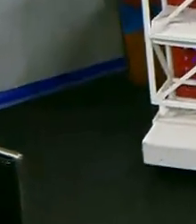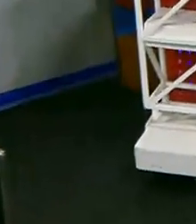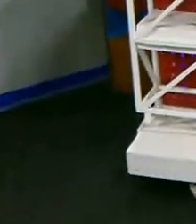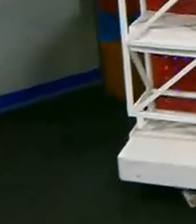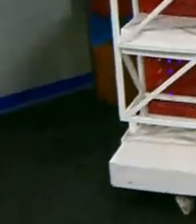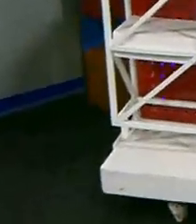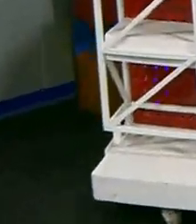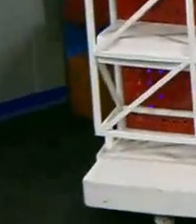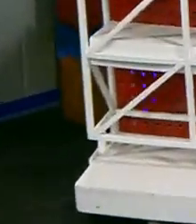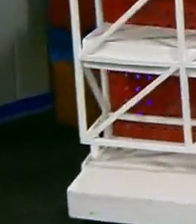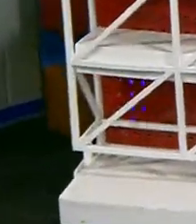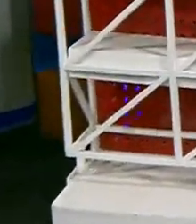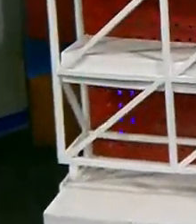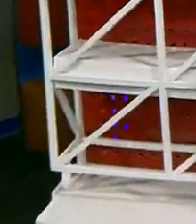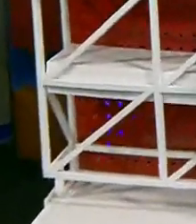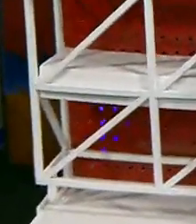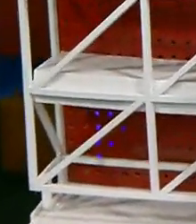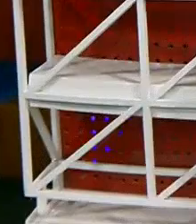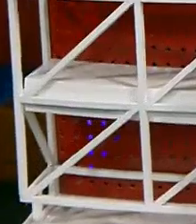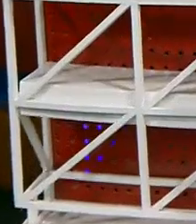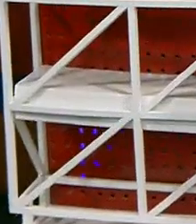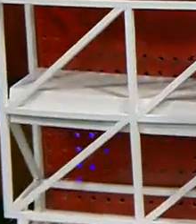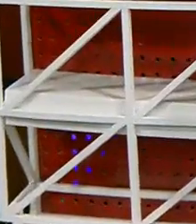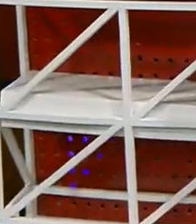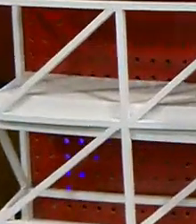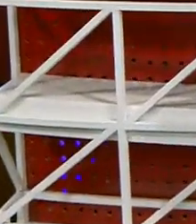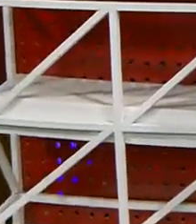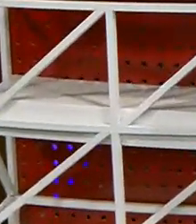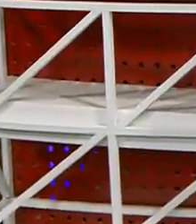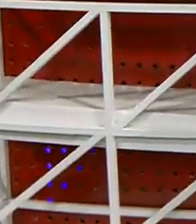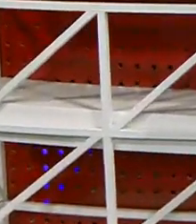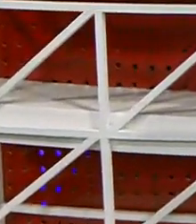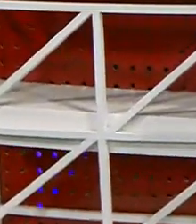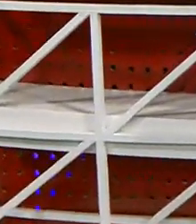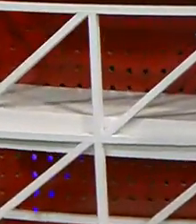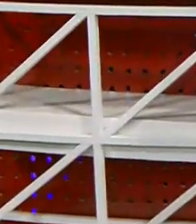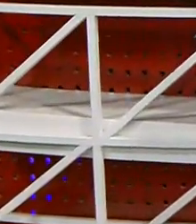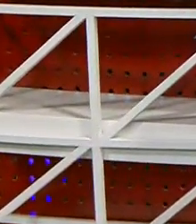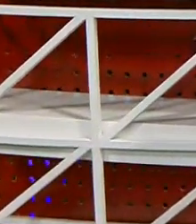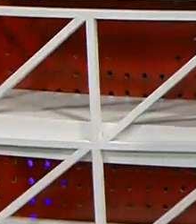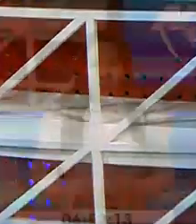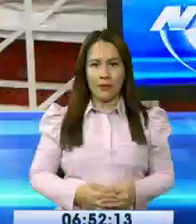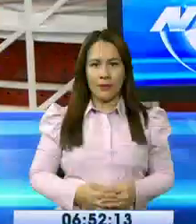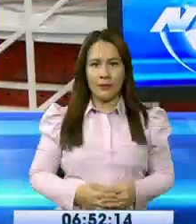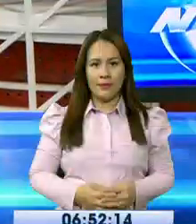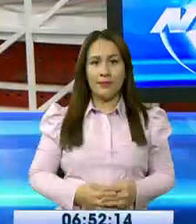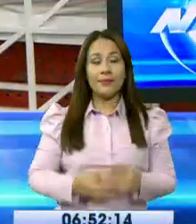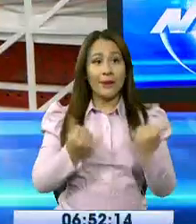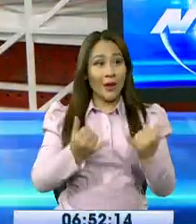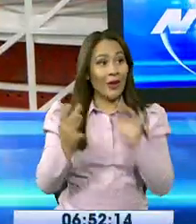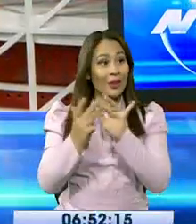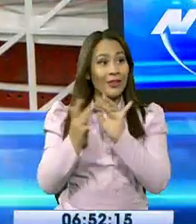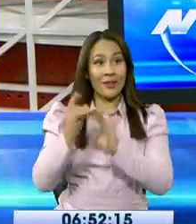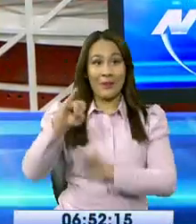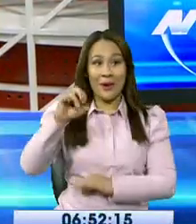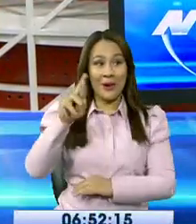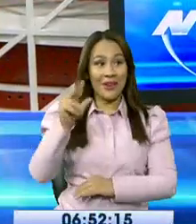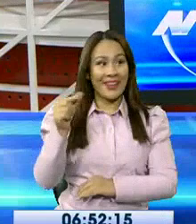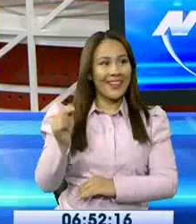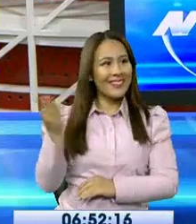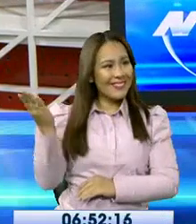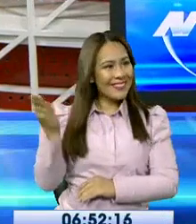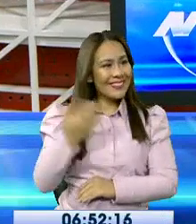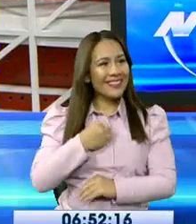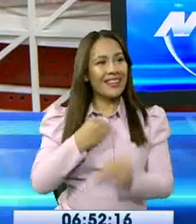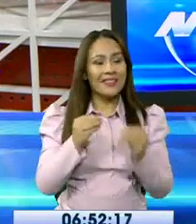Estamos de vuelta, Hugo y amigos televidentes, y es momento de salir de estudios. Bueno, nos conectamos con Jorge Salazar para ver qué